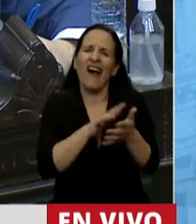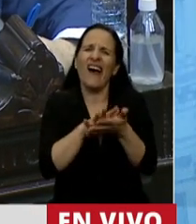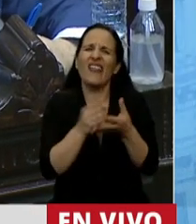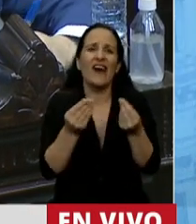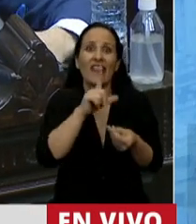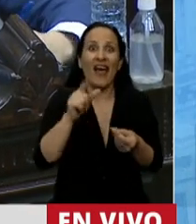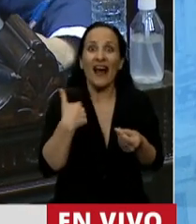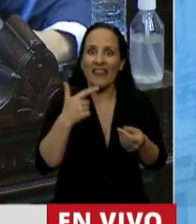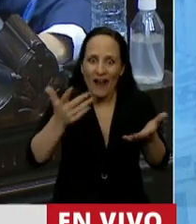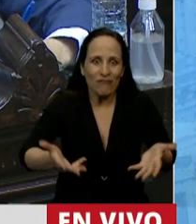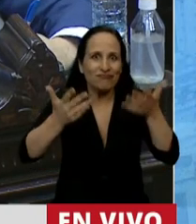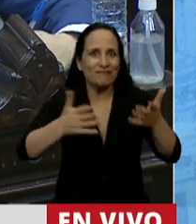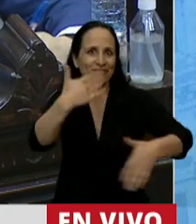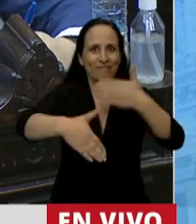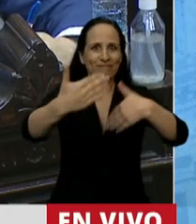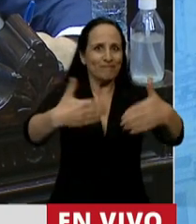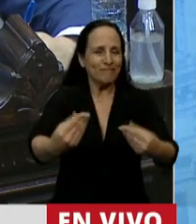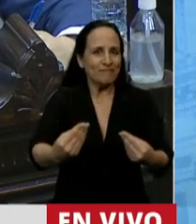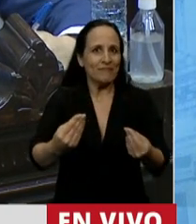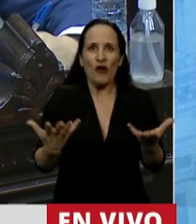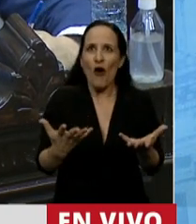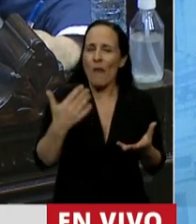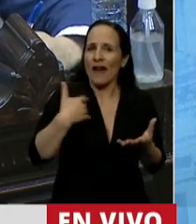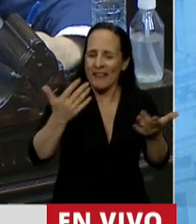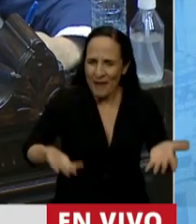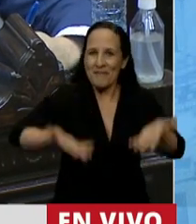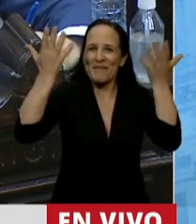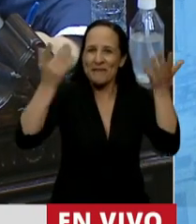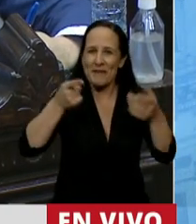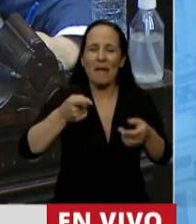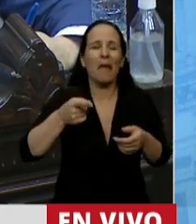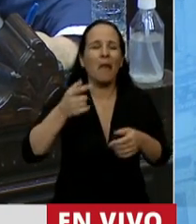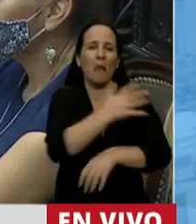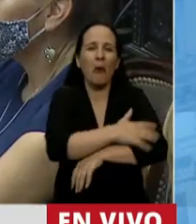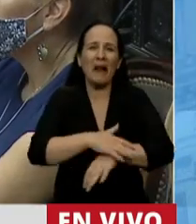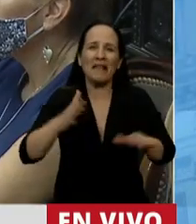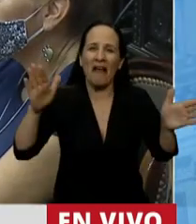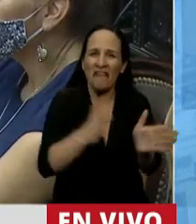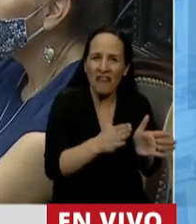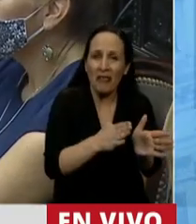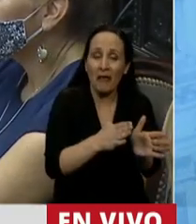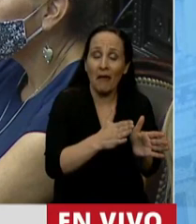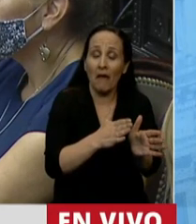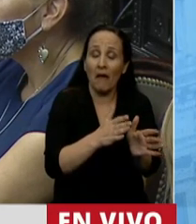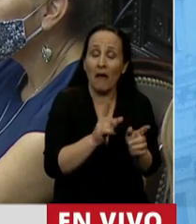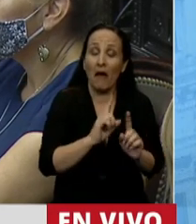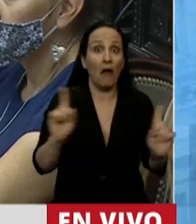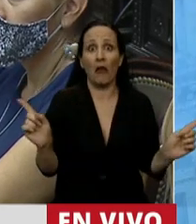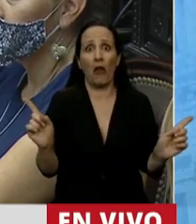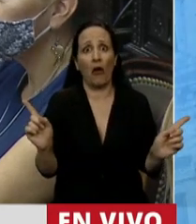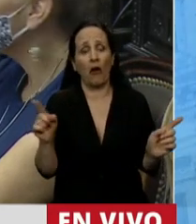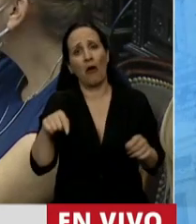el país, cómo podemos lograr que nuestra Argentina crezca y bajar los índices de pobreza, estamos metiendo un